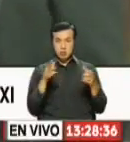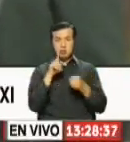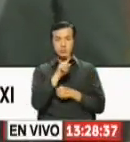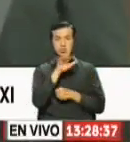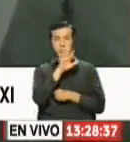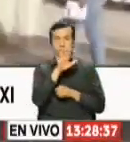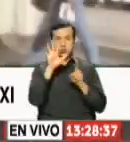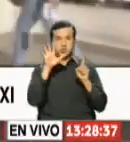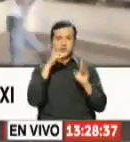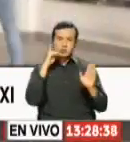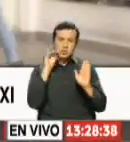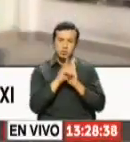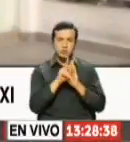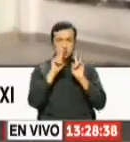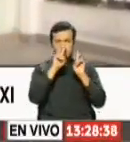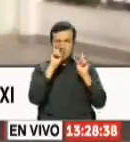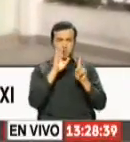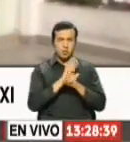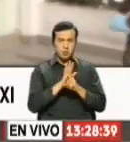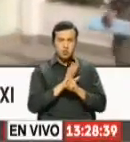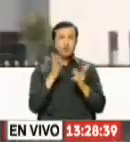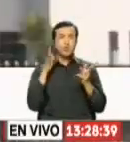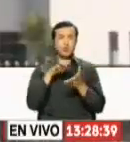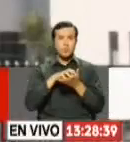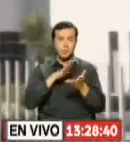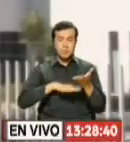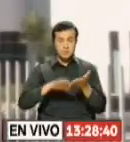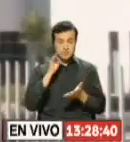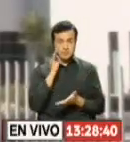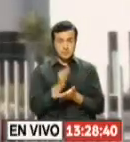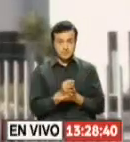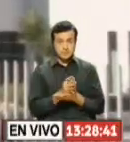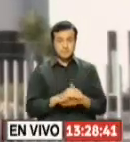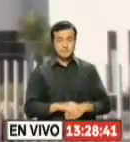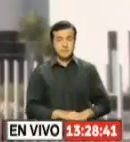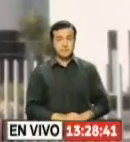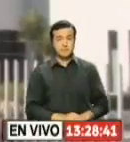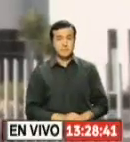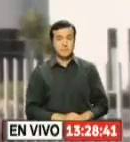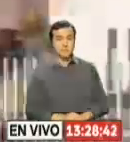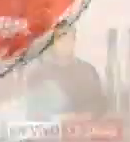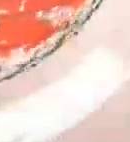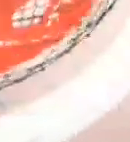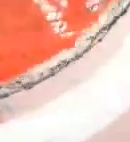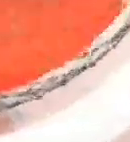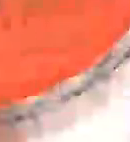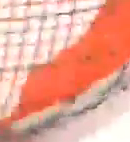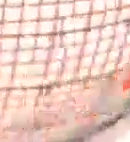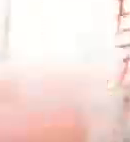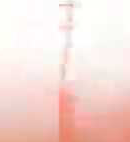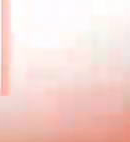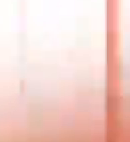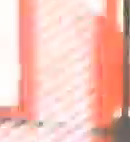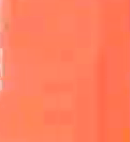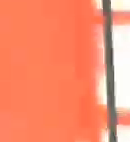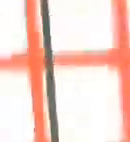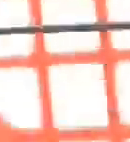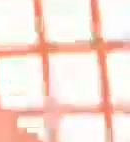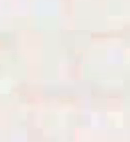156 denuncias de abuso sexual en Cotopaxi. Máximo Barba, Telediario.